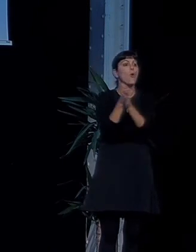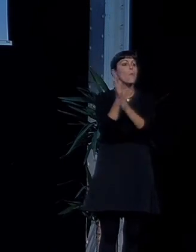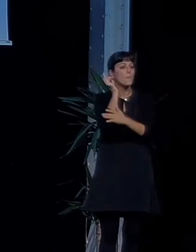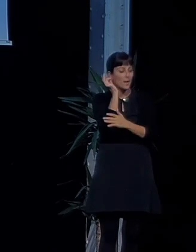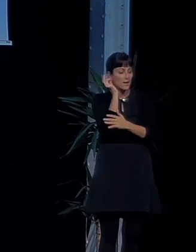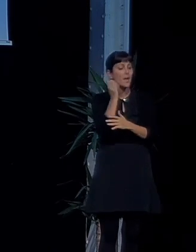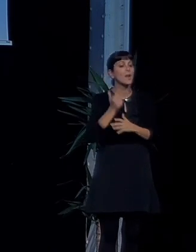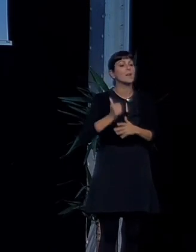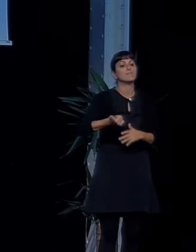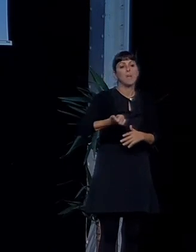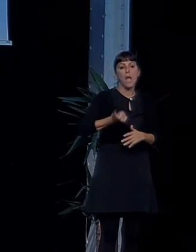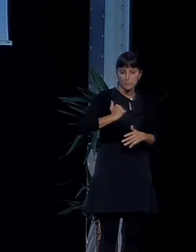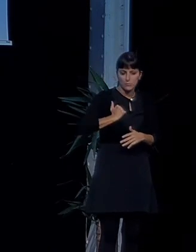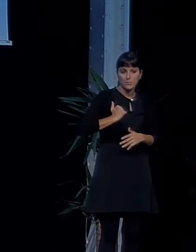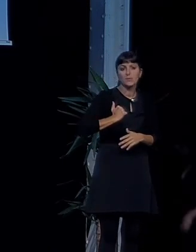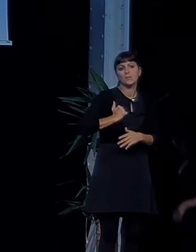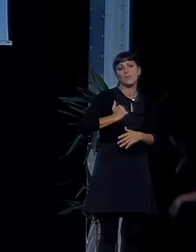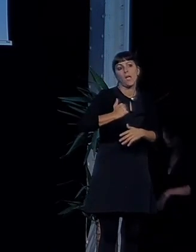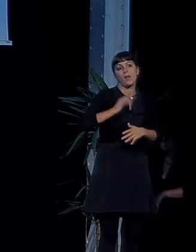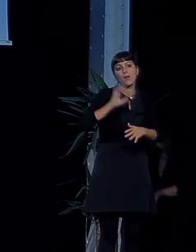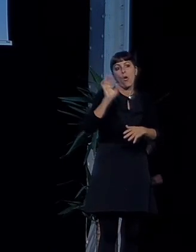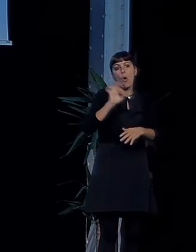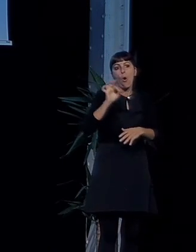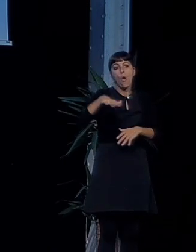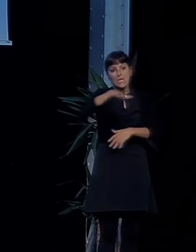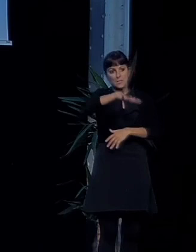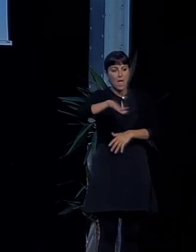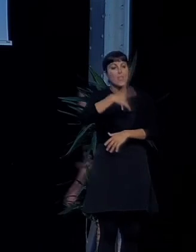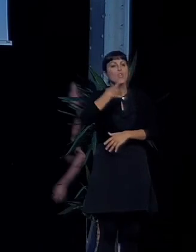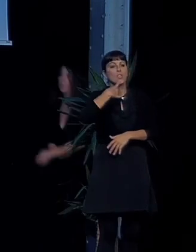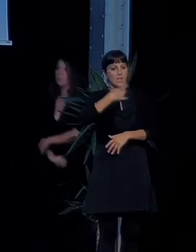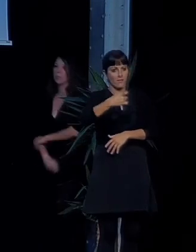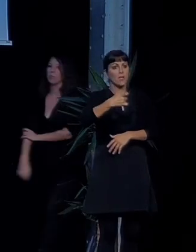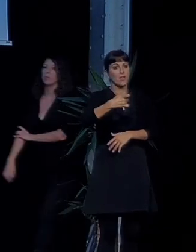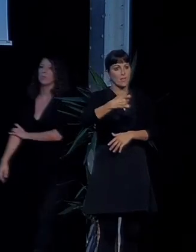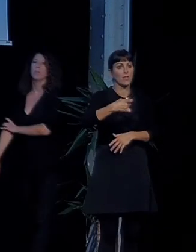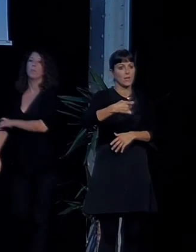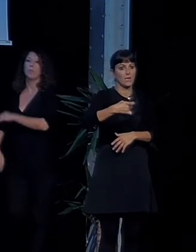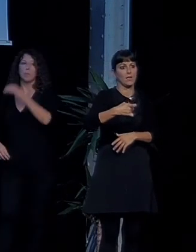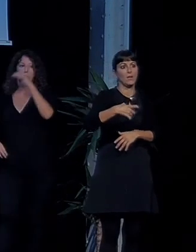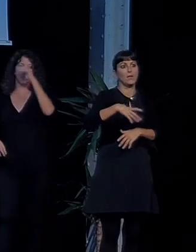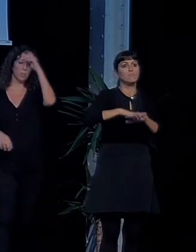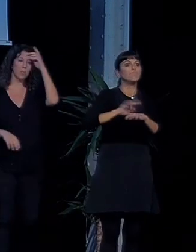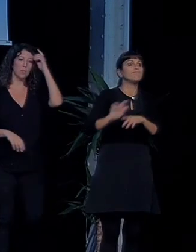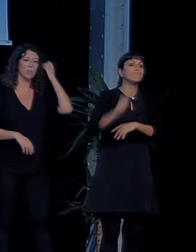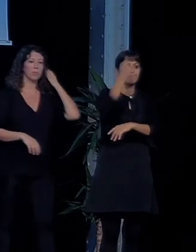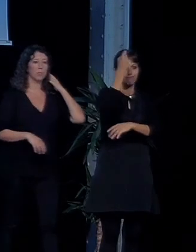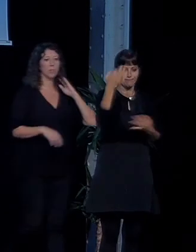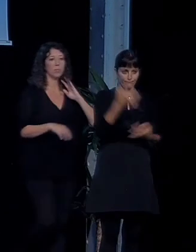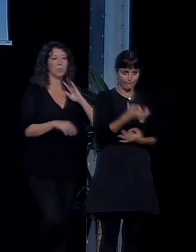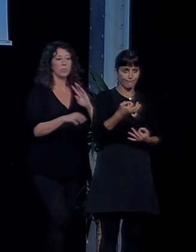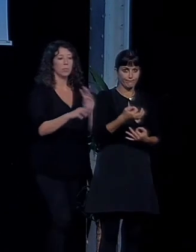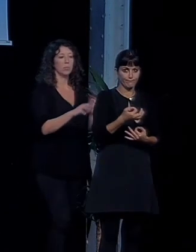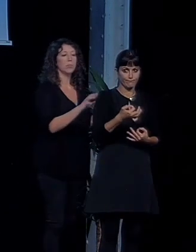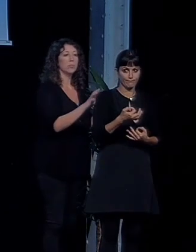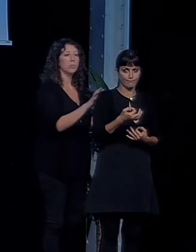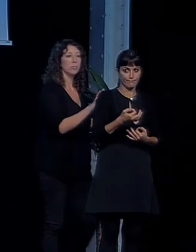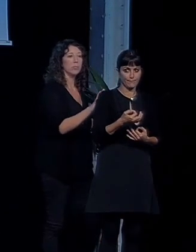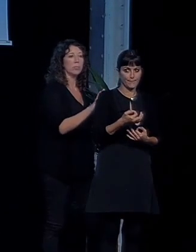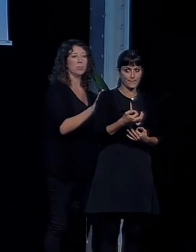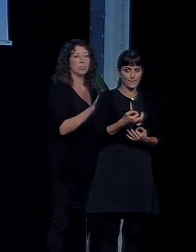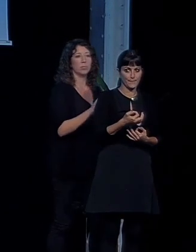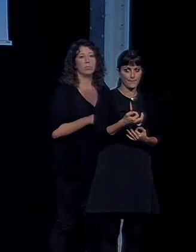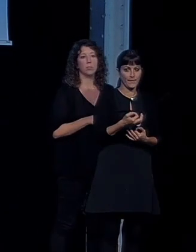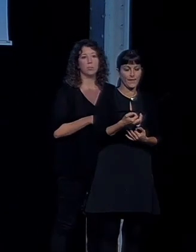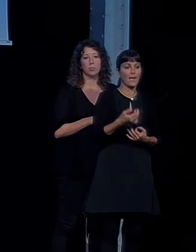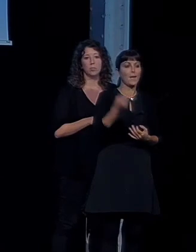bueno, aprovechan, lo tienen bastante difícil para conseguir eliminar estos